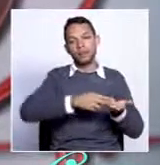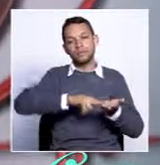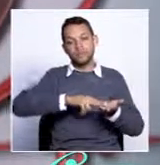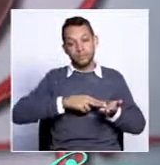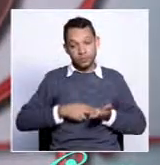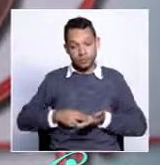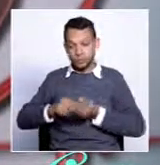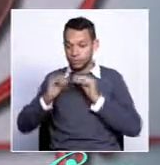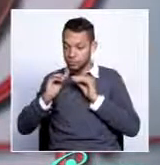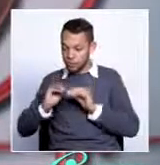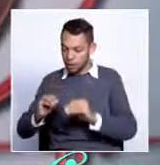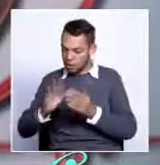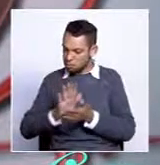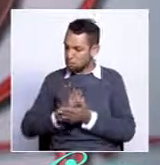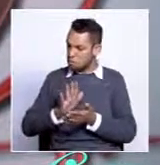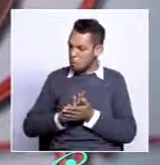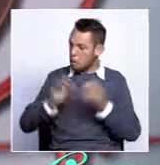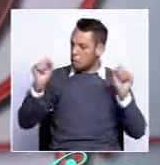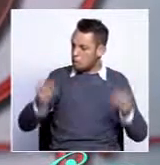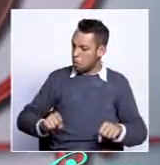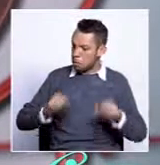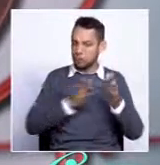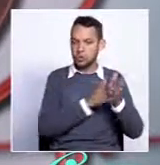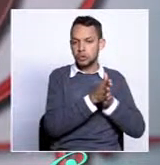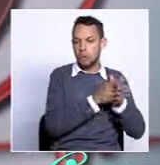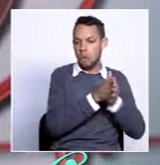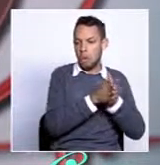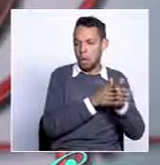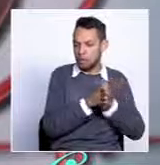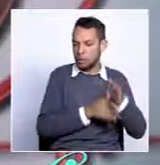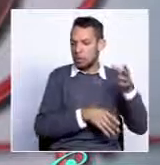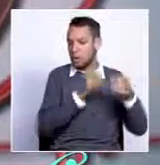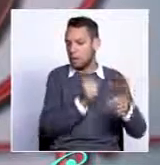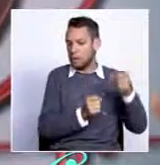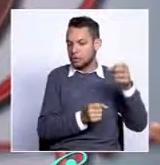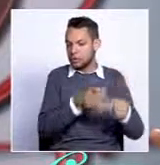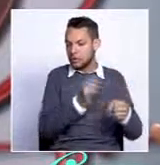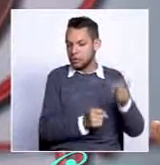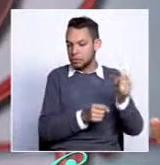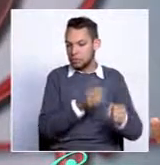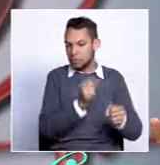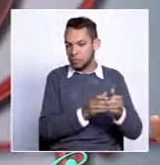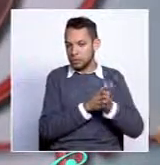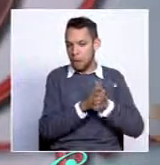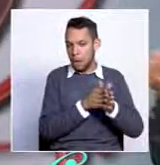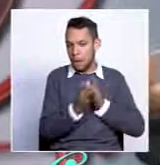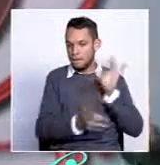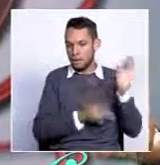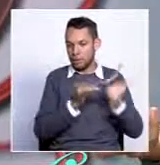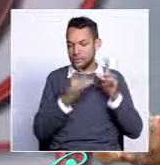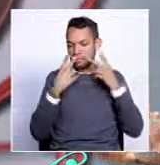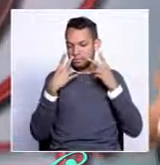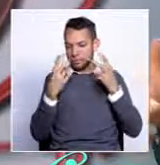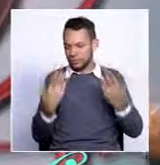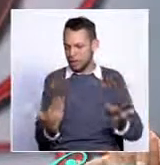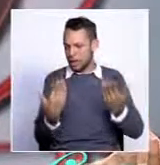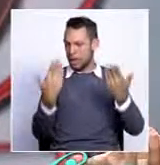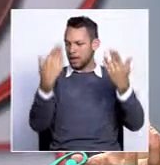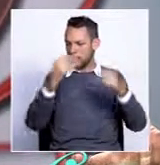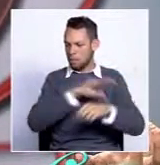que a un paciente le manden chocolate con leche cuando el chocolate es excelente el chocolate es un alimento